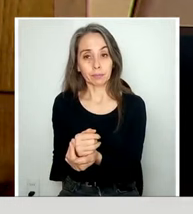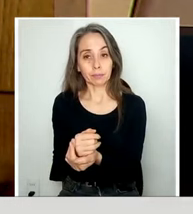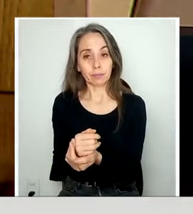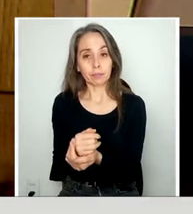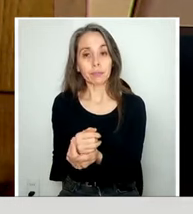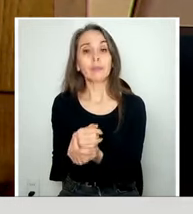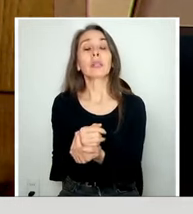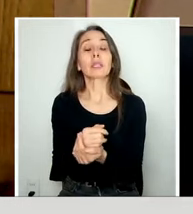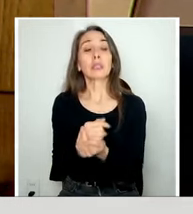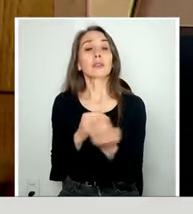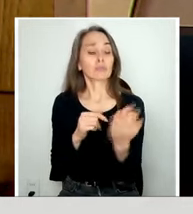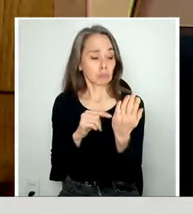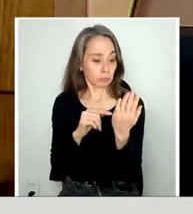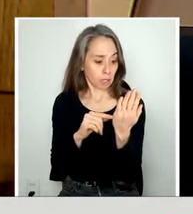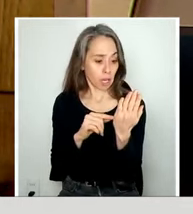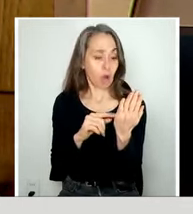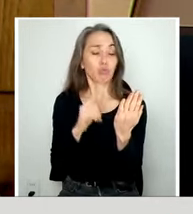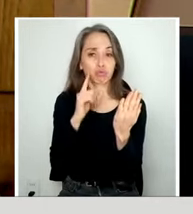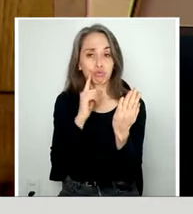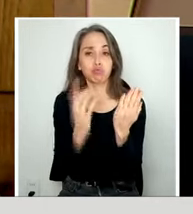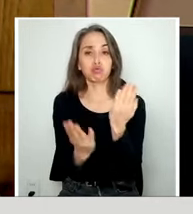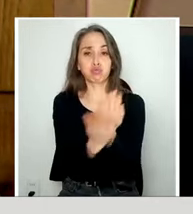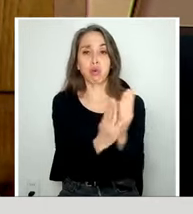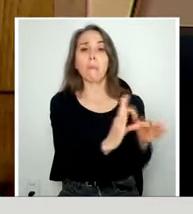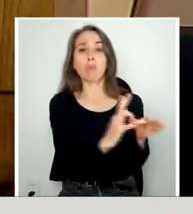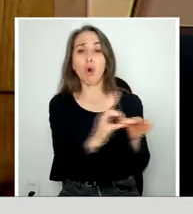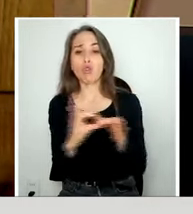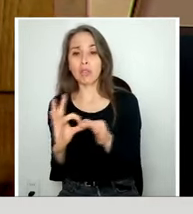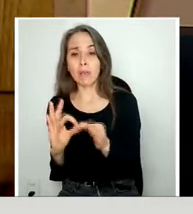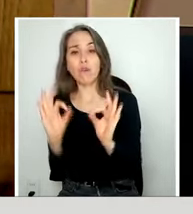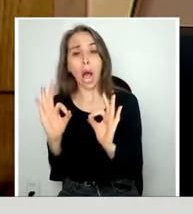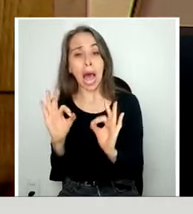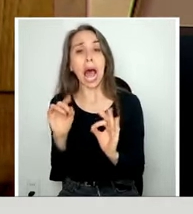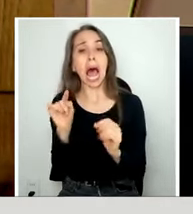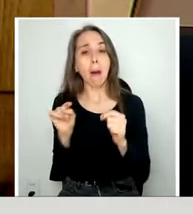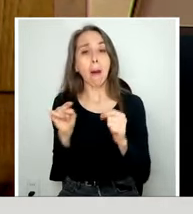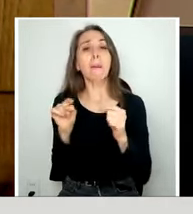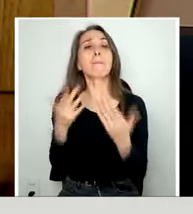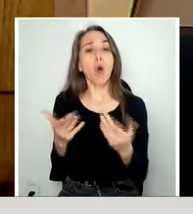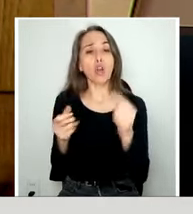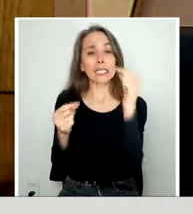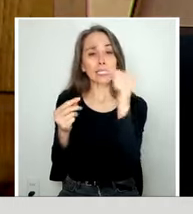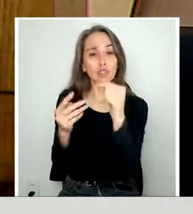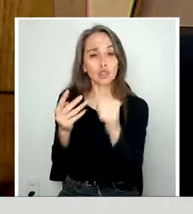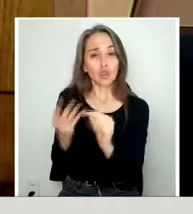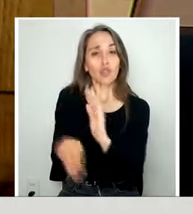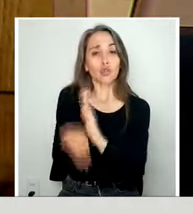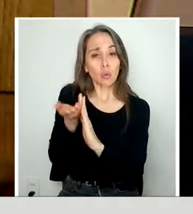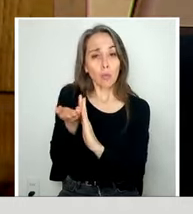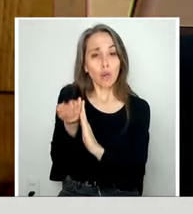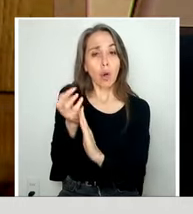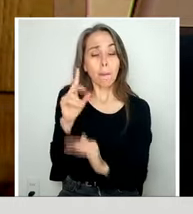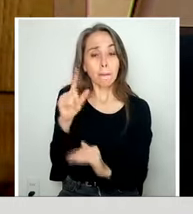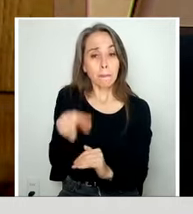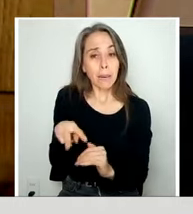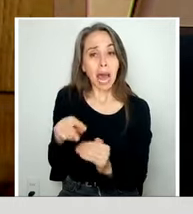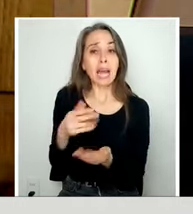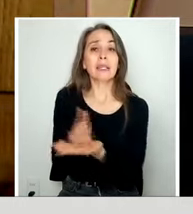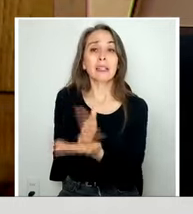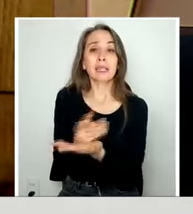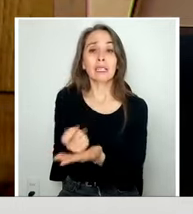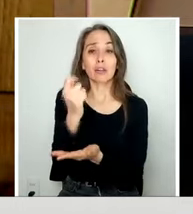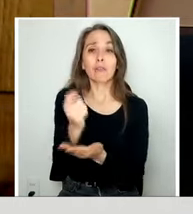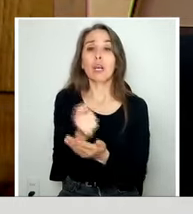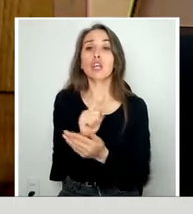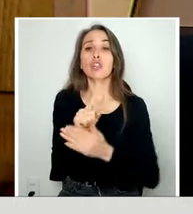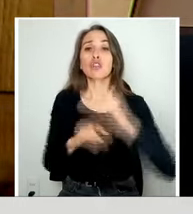justificados y atendidos en una serie de ítems y no superasen el tope máximo